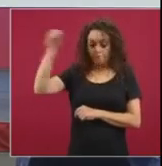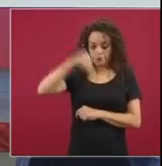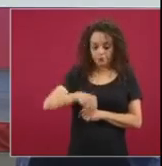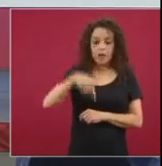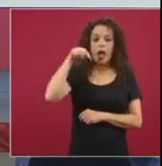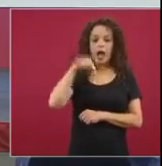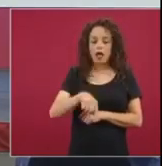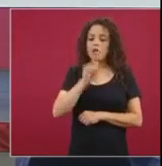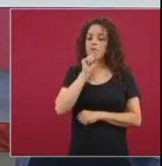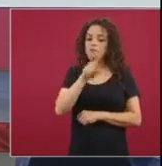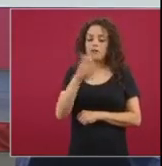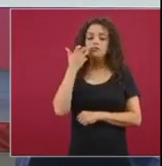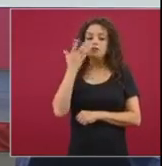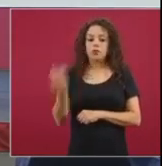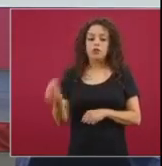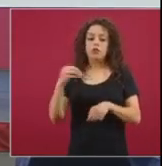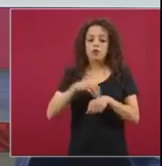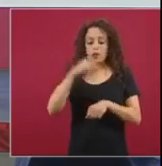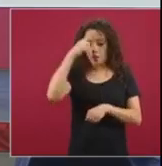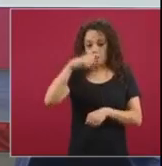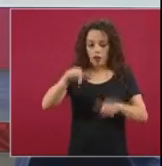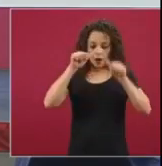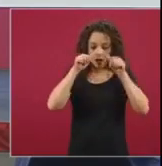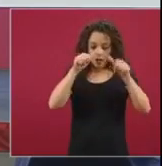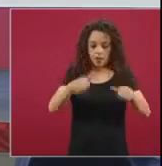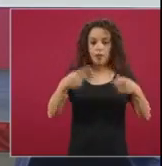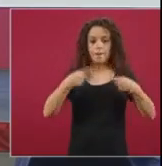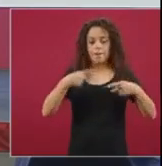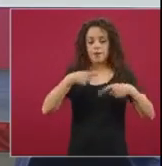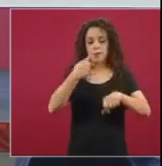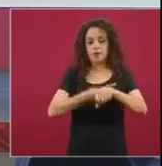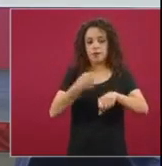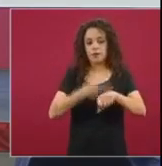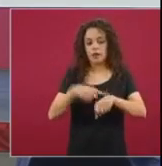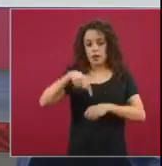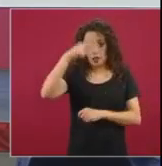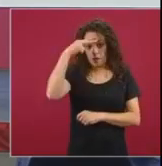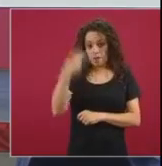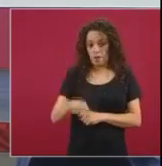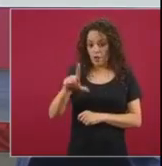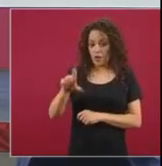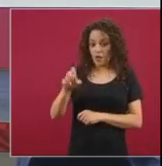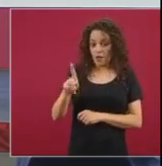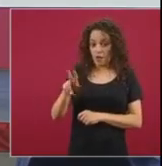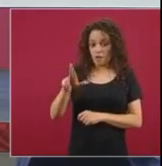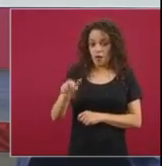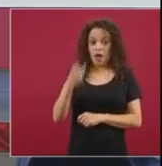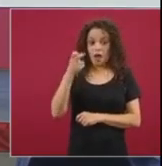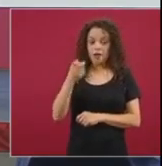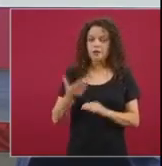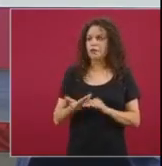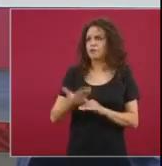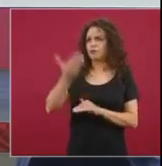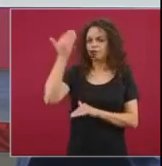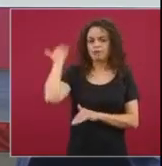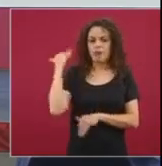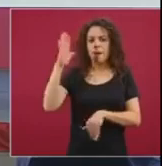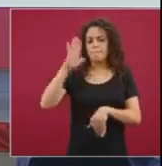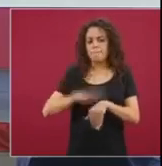algo para que atendieran a las personas afectadas por lepra en México. Entonces, es mucho más viejo la atención de lepra que la de tuberculosis en